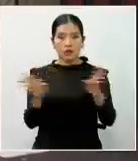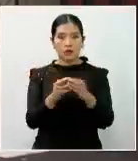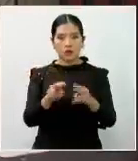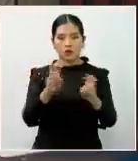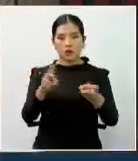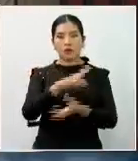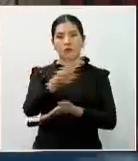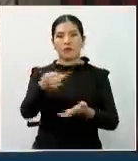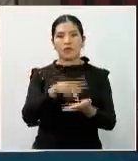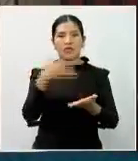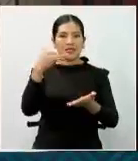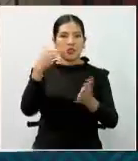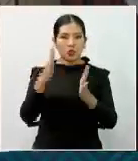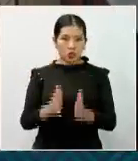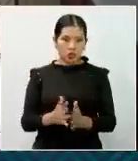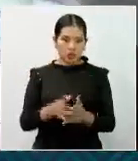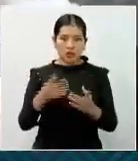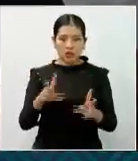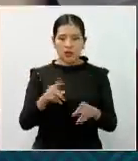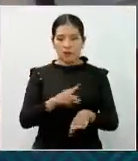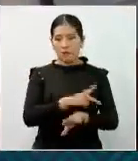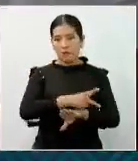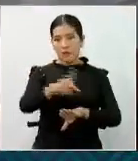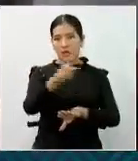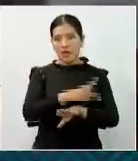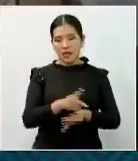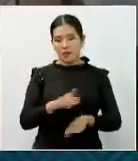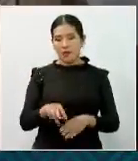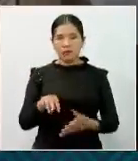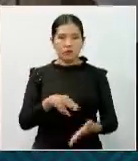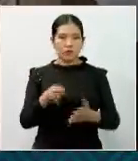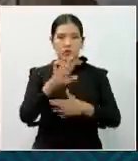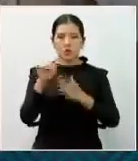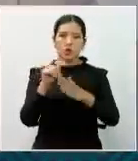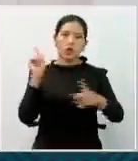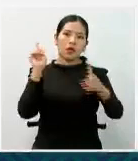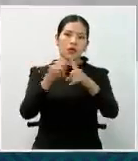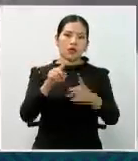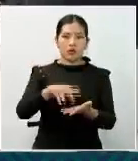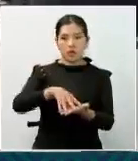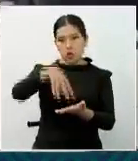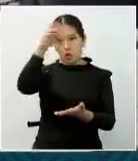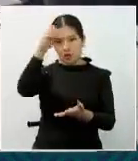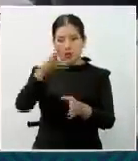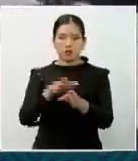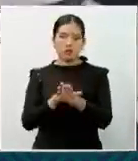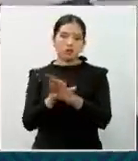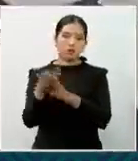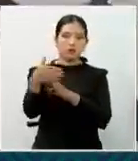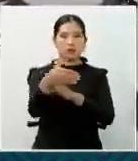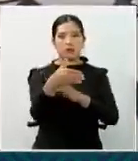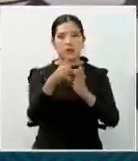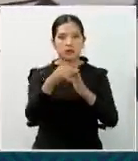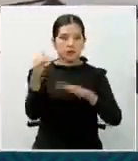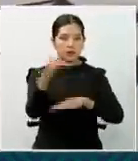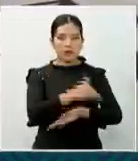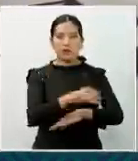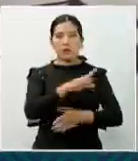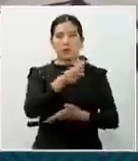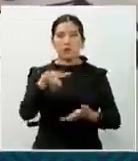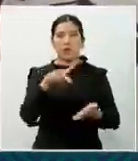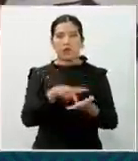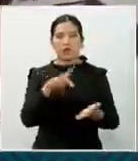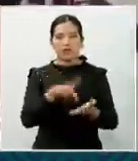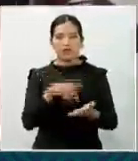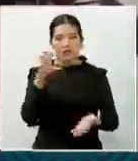Antes subiendo por el carril de subida del Prado hasta llegar al obelisco, se gira el obelisco y vamos a ir toda la Camacho hasta llegar a la Plaza Camacho, donde